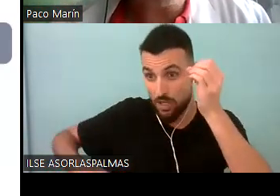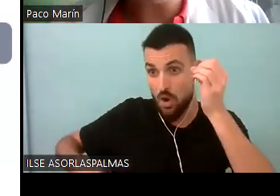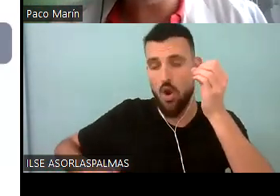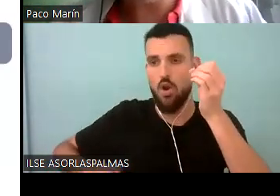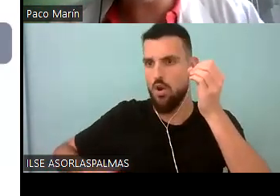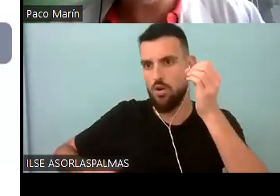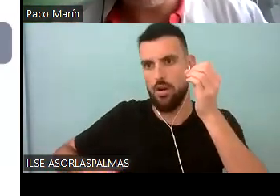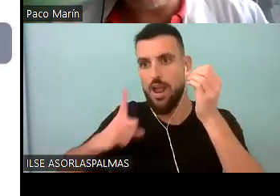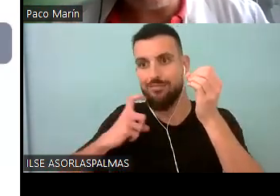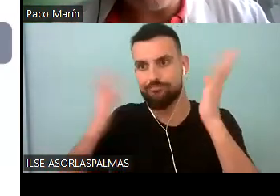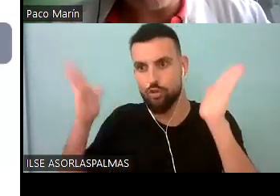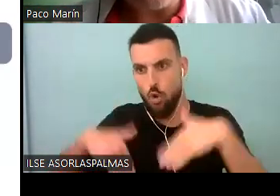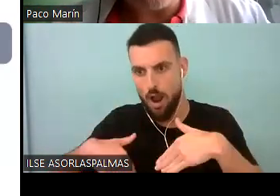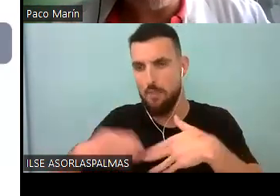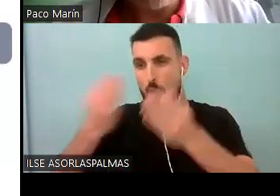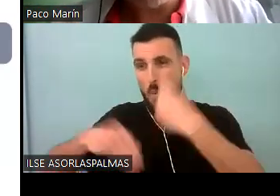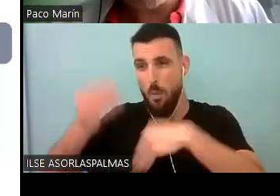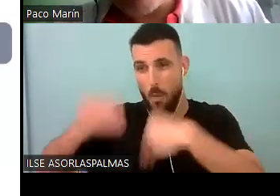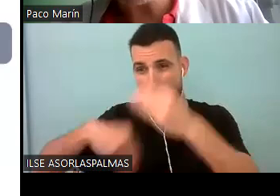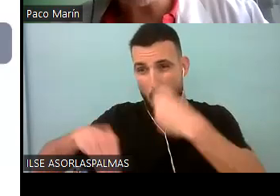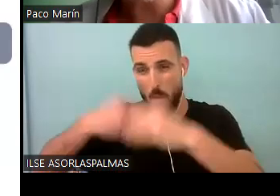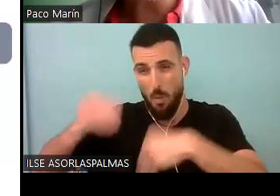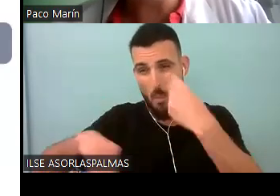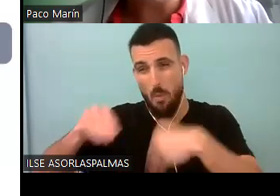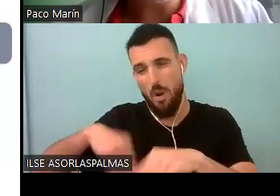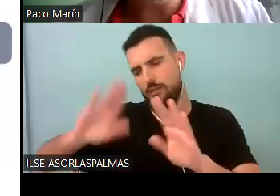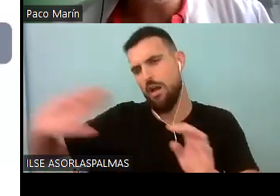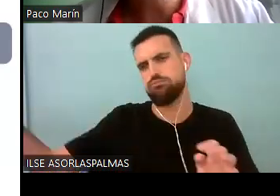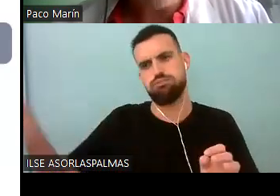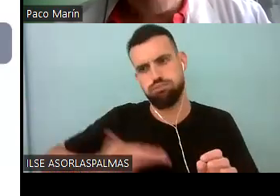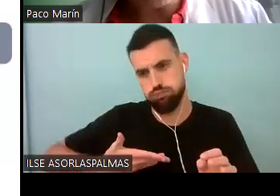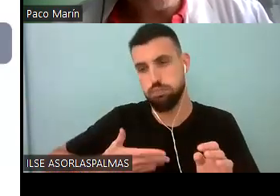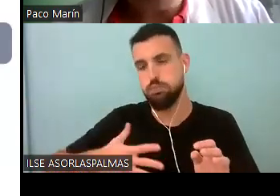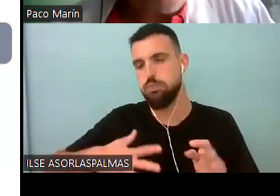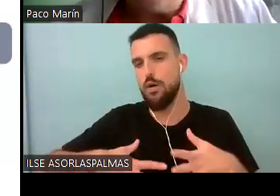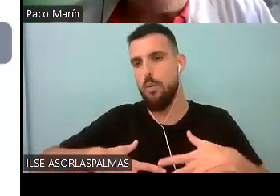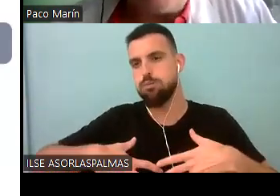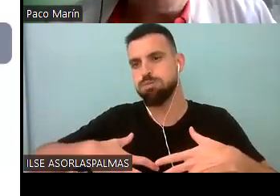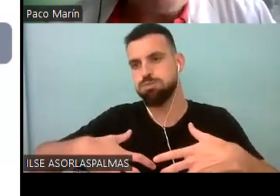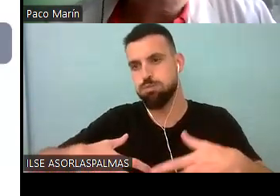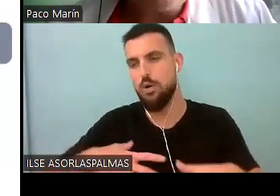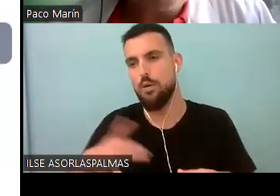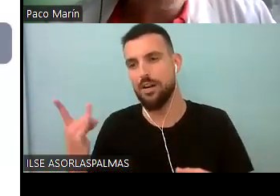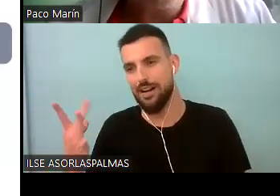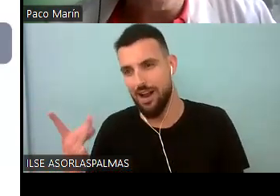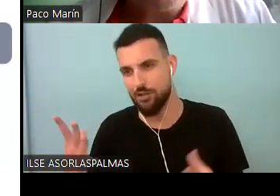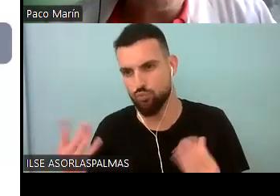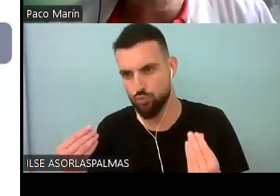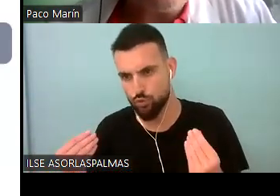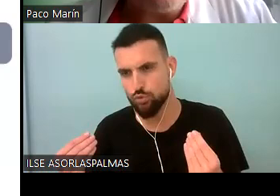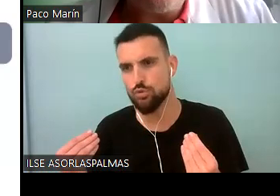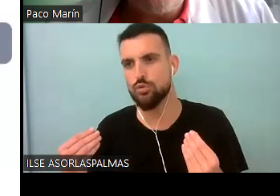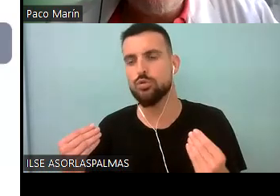que probablemente la microbiota que tenga igual no es la más adecuada, lo que puede generar es esto, flatulencias,